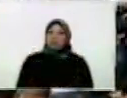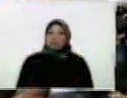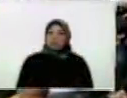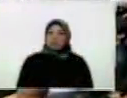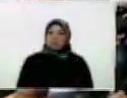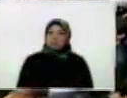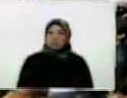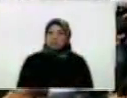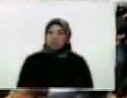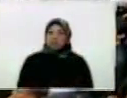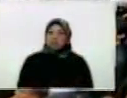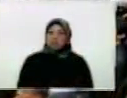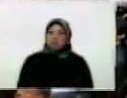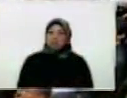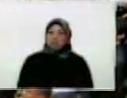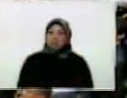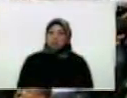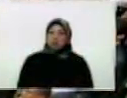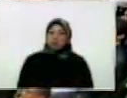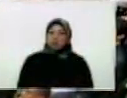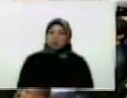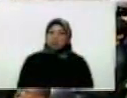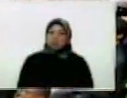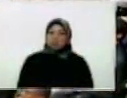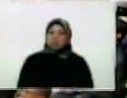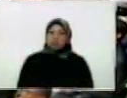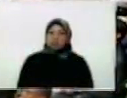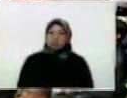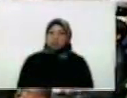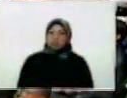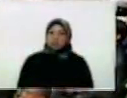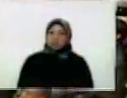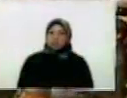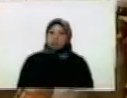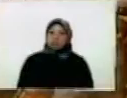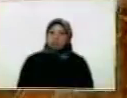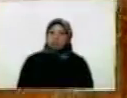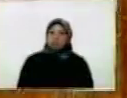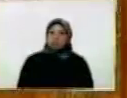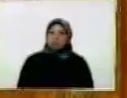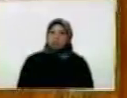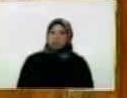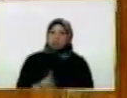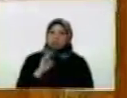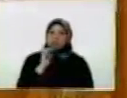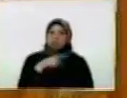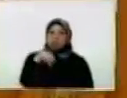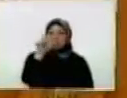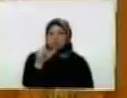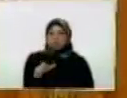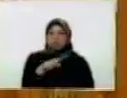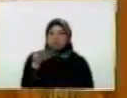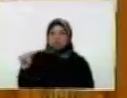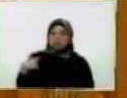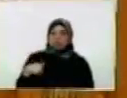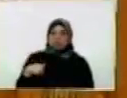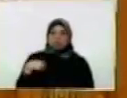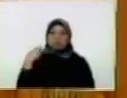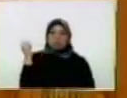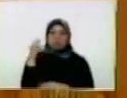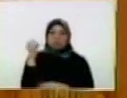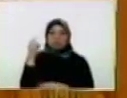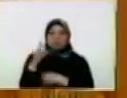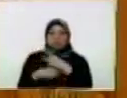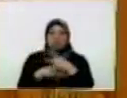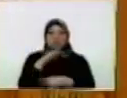¿Cuánto de febrero era compromiso? Es compromiso militante. Miren, jóvenes, salir